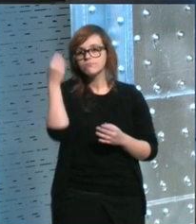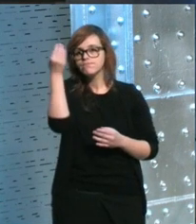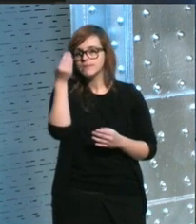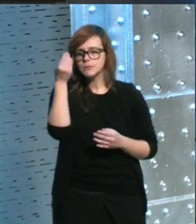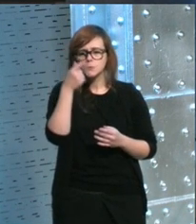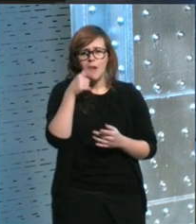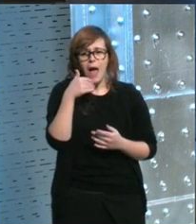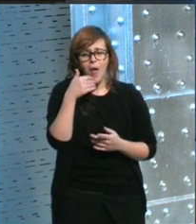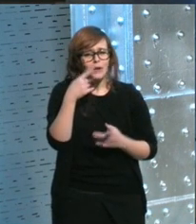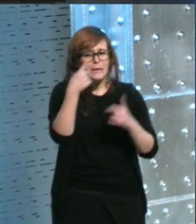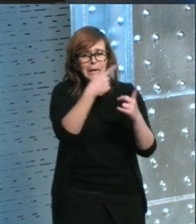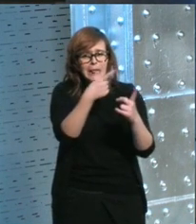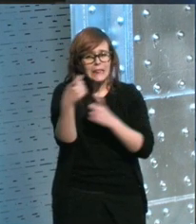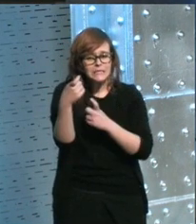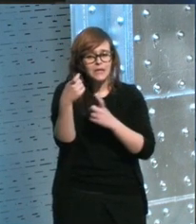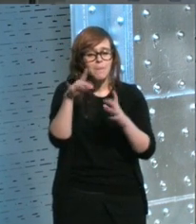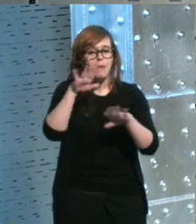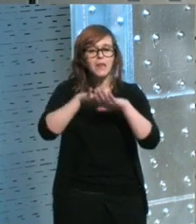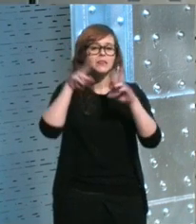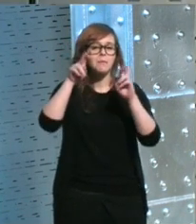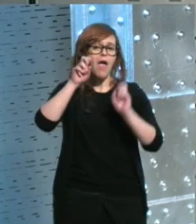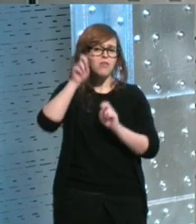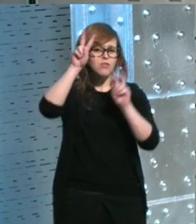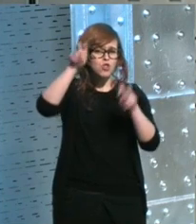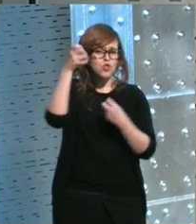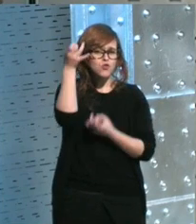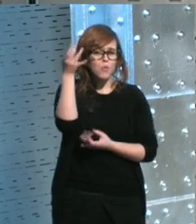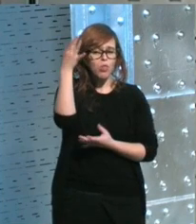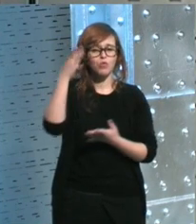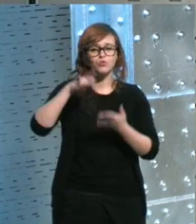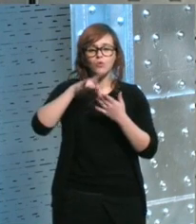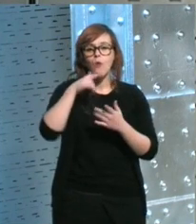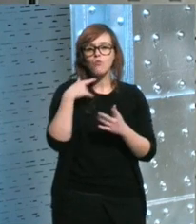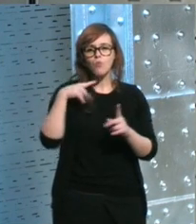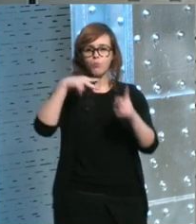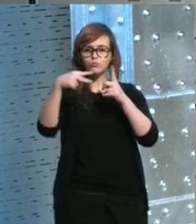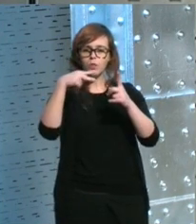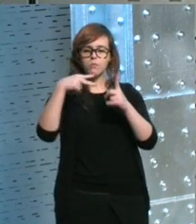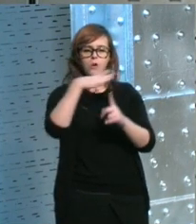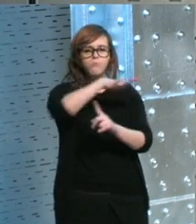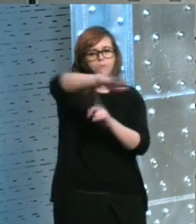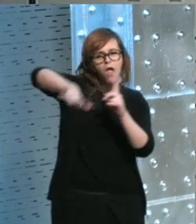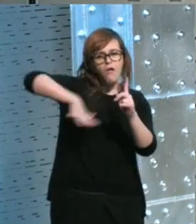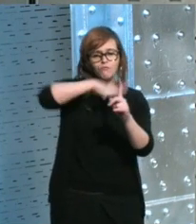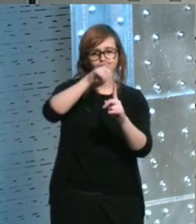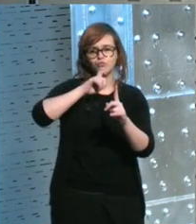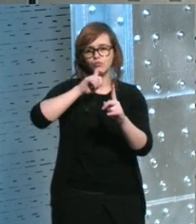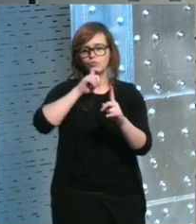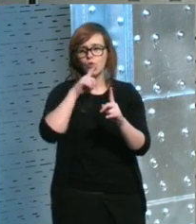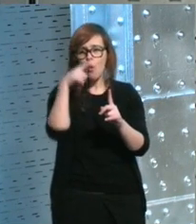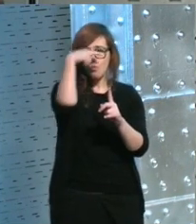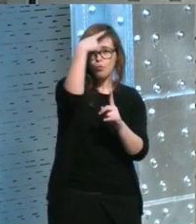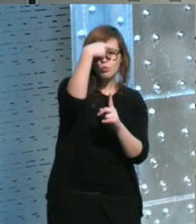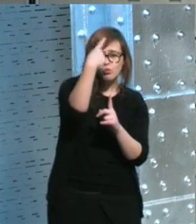para abordar la cuestión de la innovación un enfoque ecosistémico, donde hay muchos elementos,